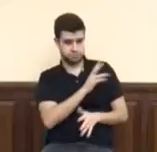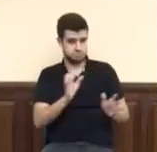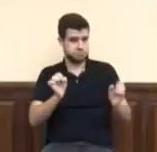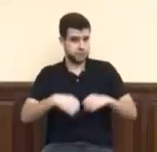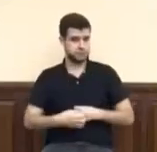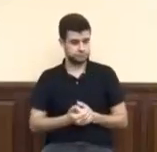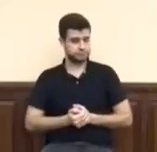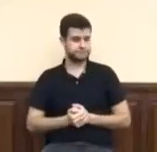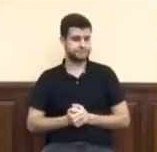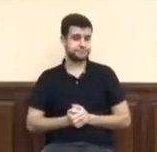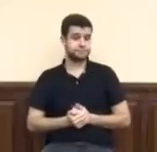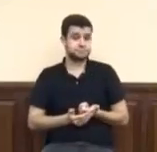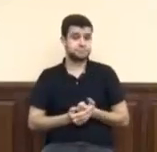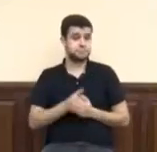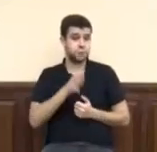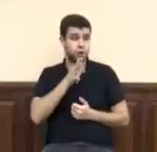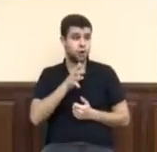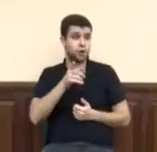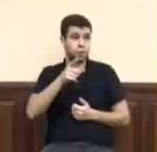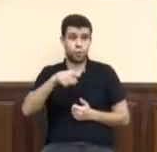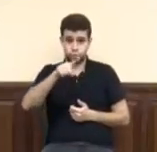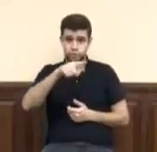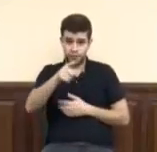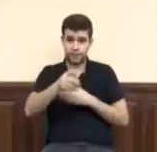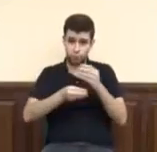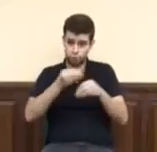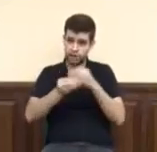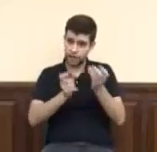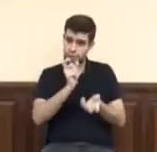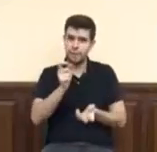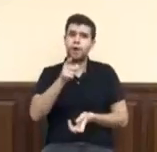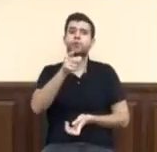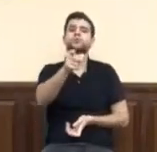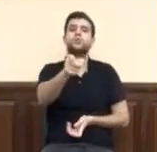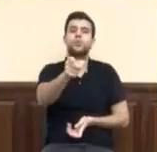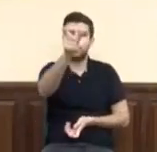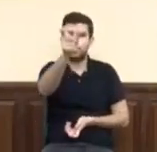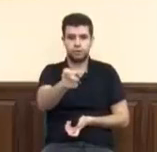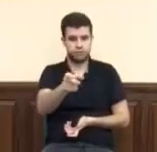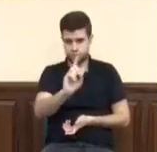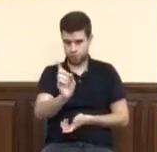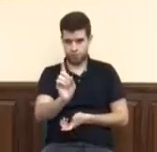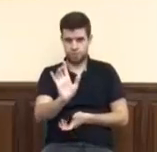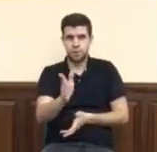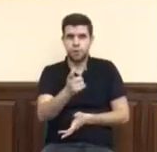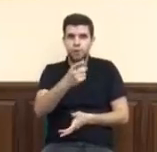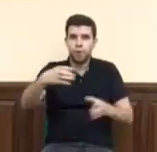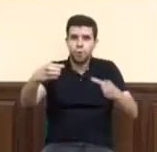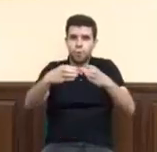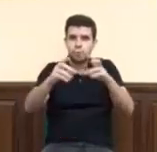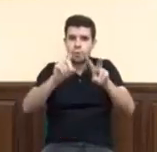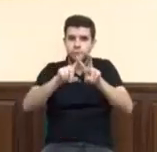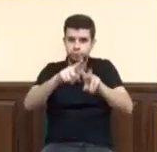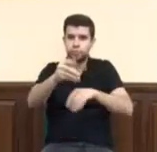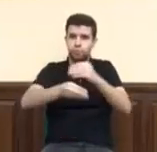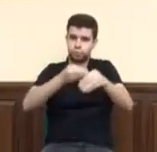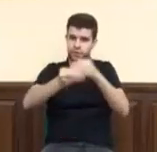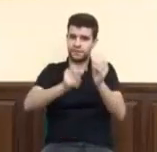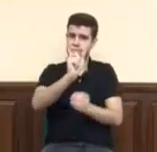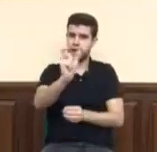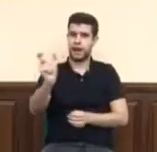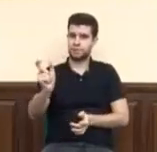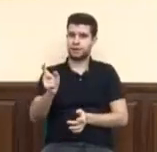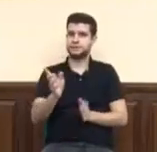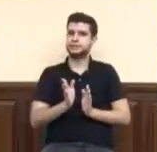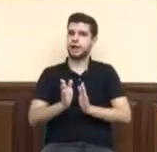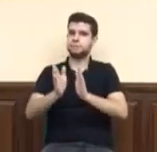Pues es que ustedes utilizan ese tipo de palabras, a lo mejor usted no personalmente, pero la ideología que tiene su partido va por ese